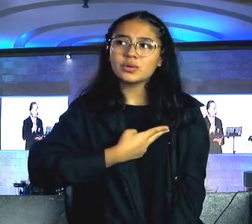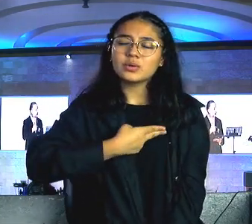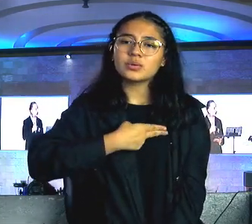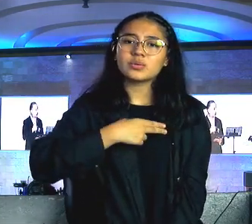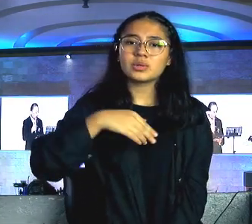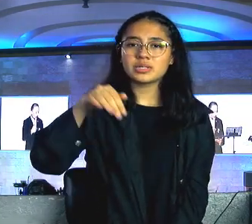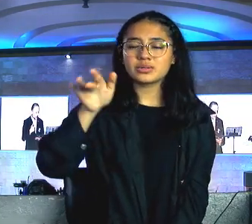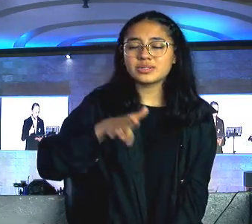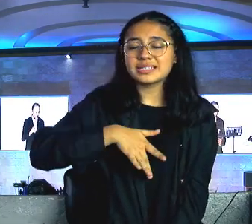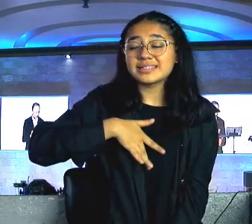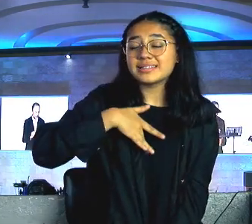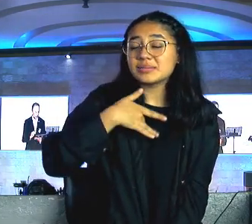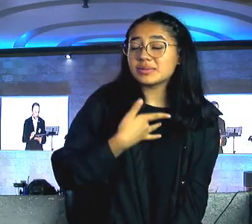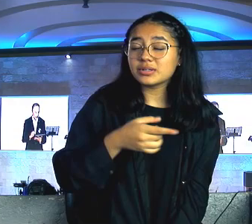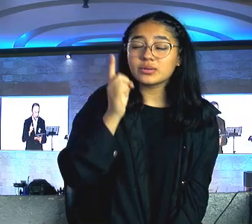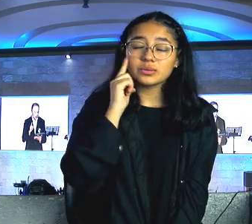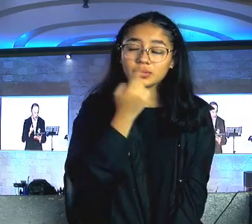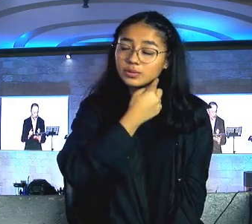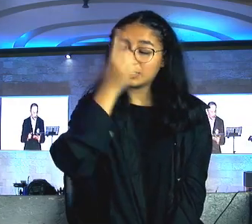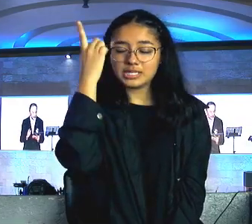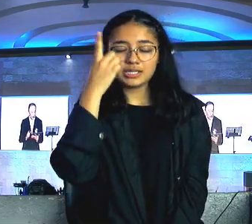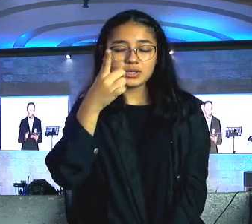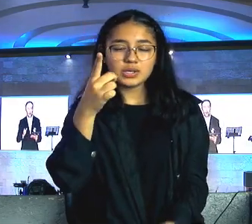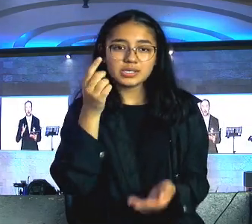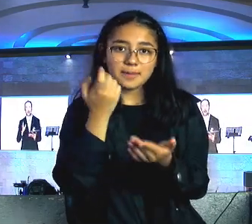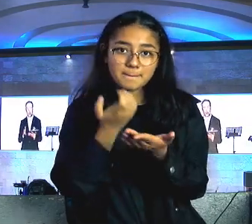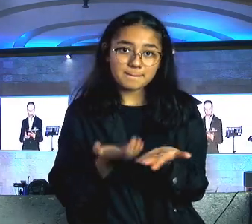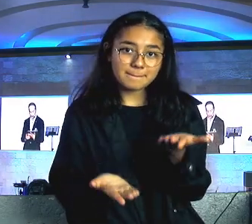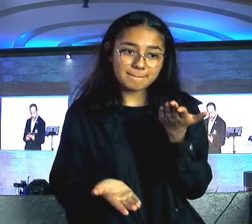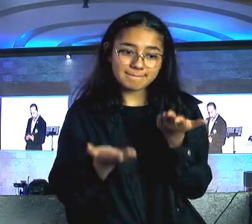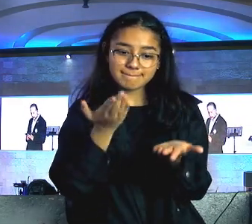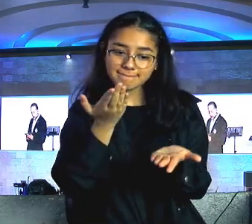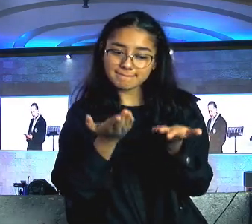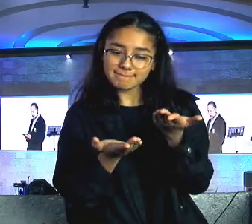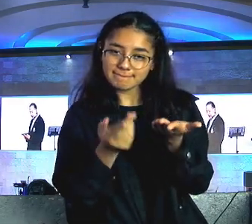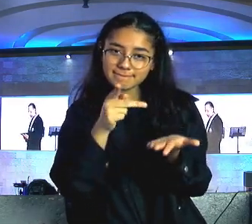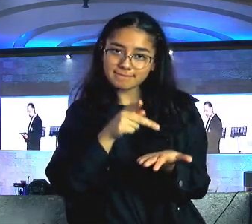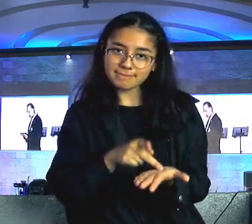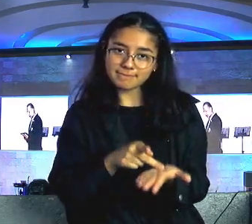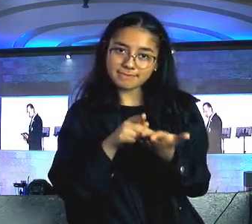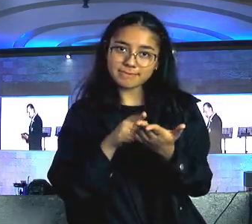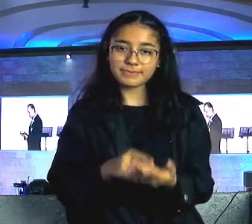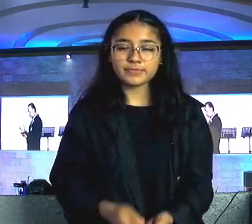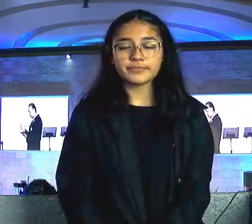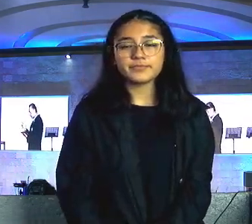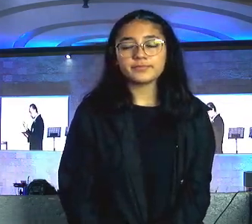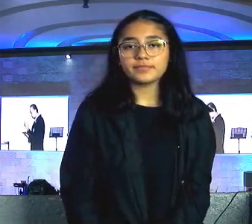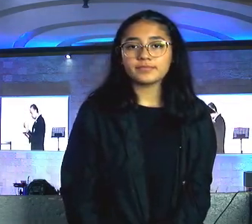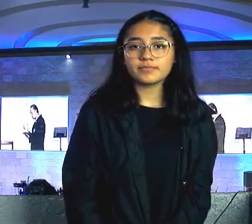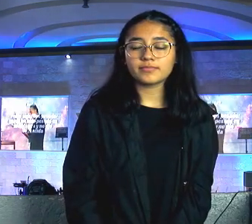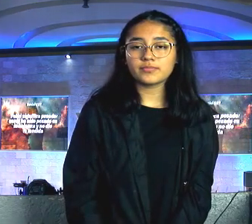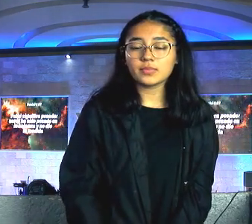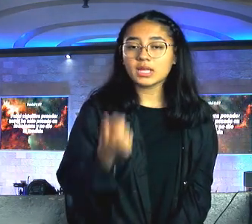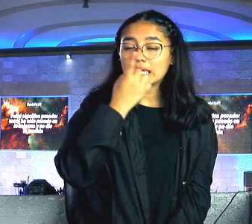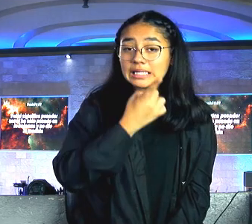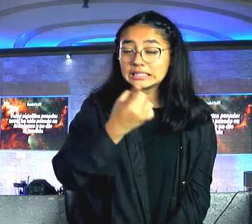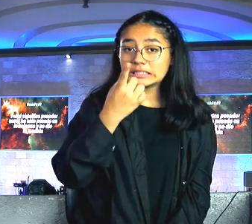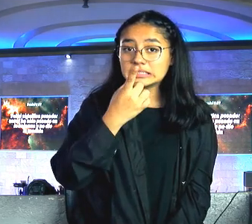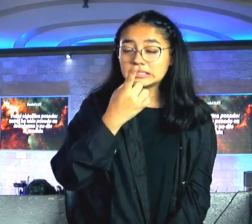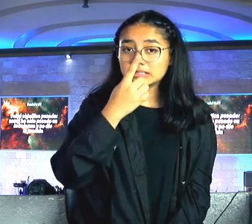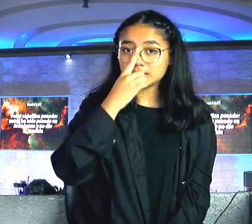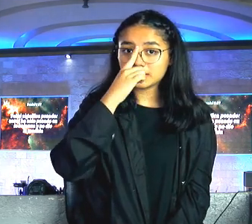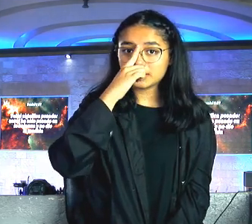de Dios te miden y te pesan. En Daniel 5:27 es muy interesante porque dice: Tekel